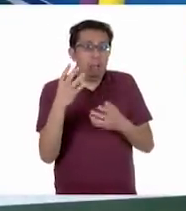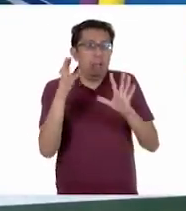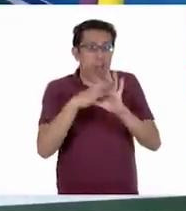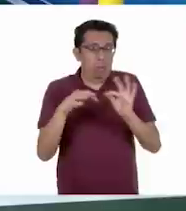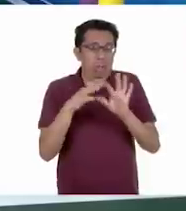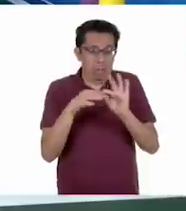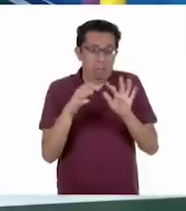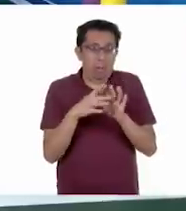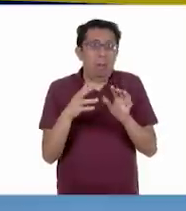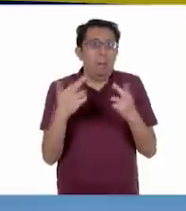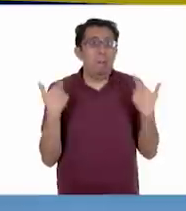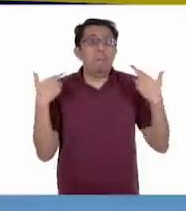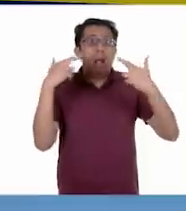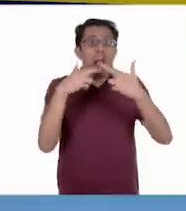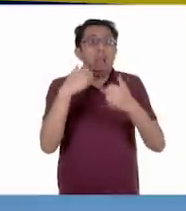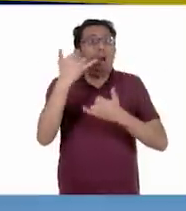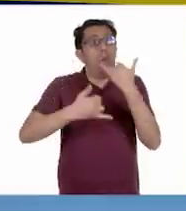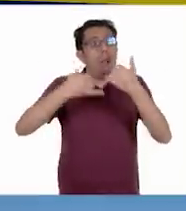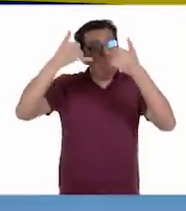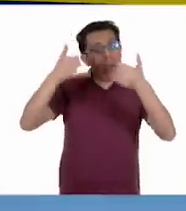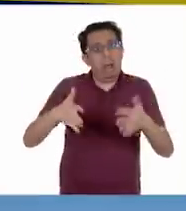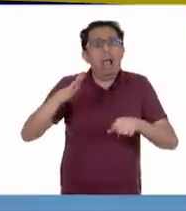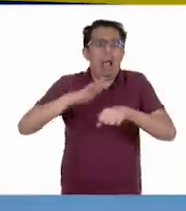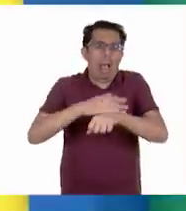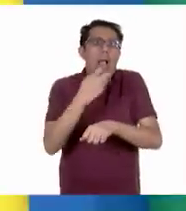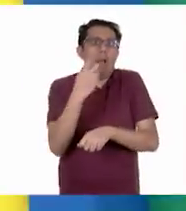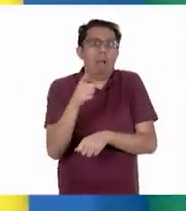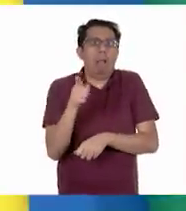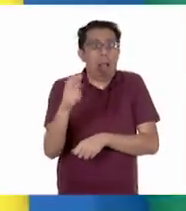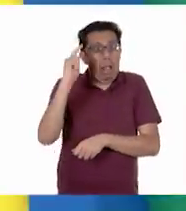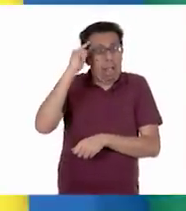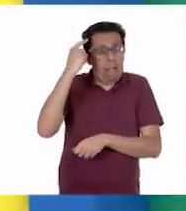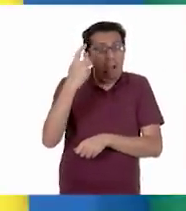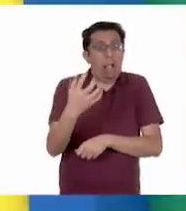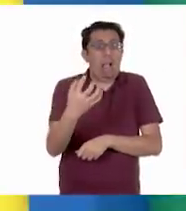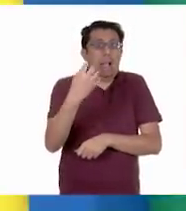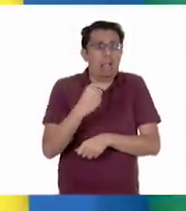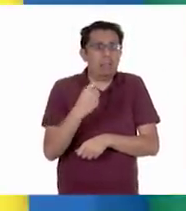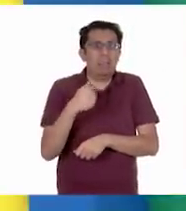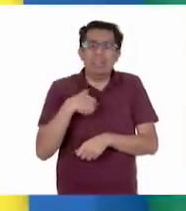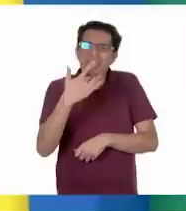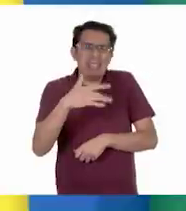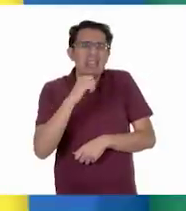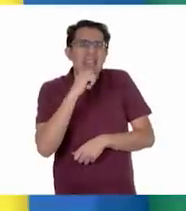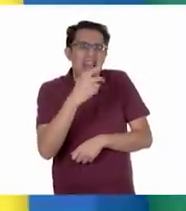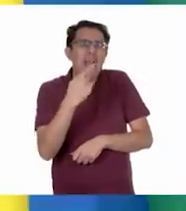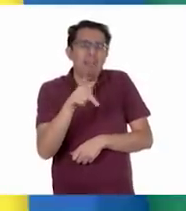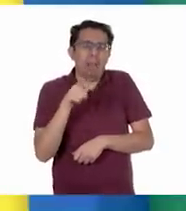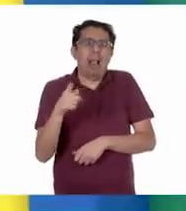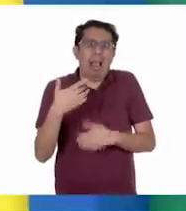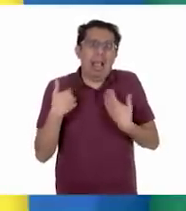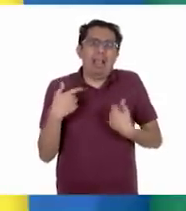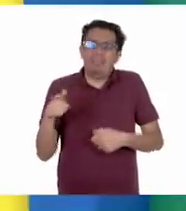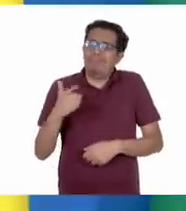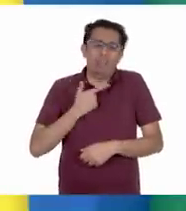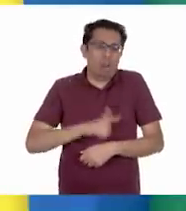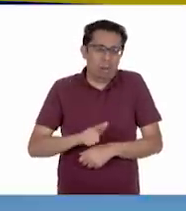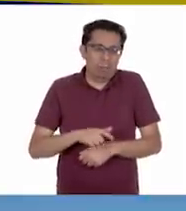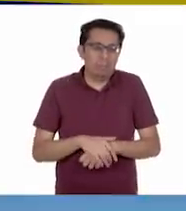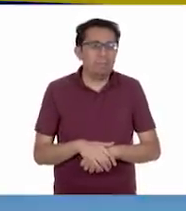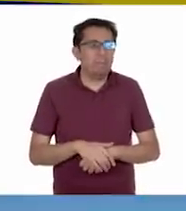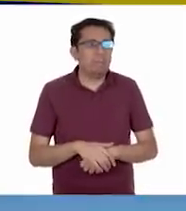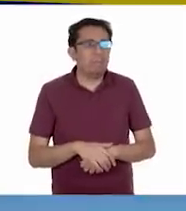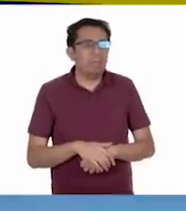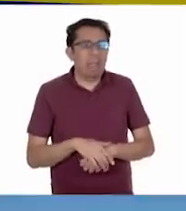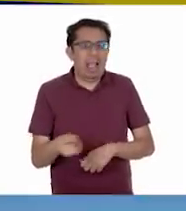manera muy brusca. O de Sí, manera lo abracé tosca. muy fuerte y se enojó y me soltó una mordidita. No me dolió, pero sí entendí que no le había gustado eso. Pues sí, es que